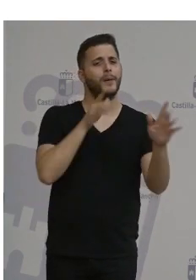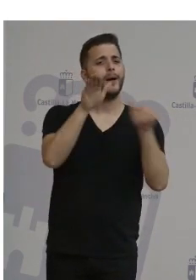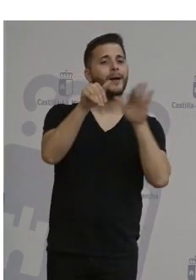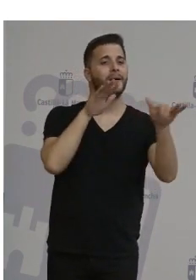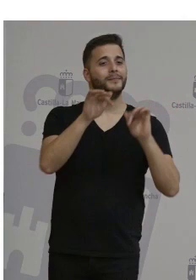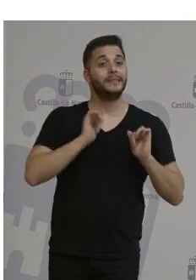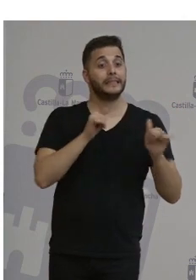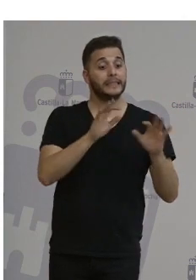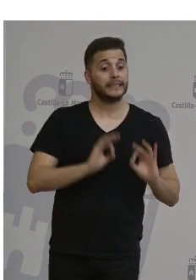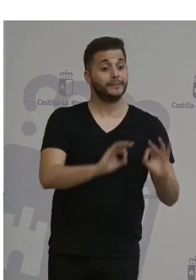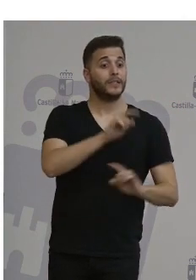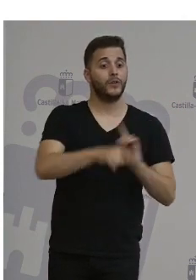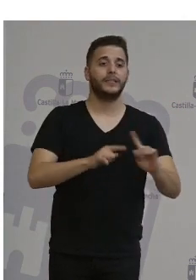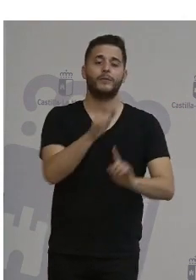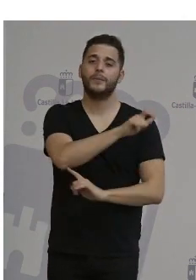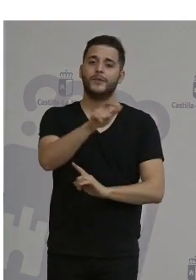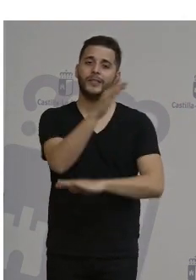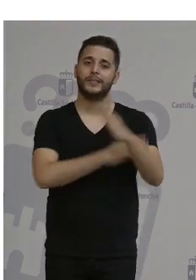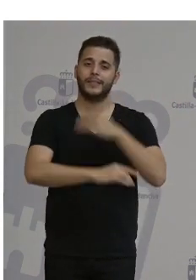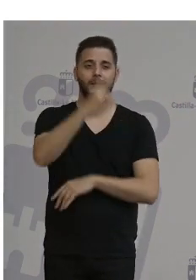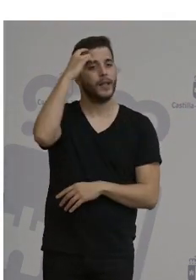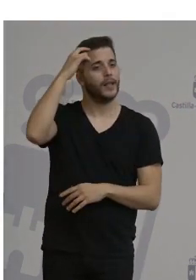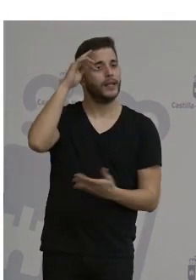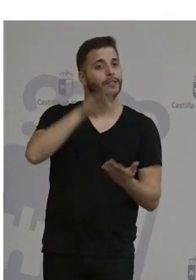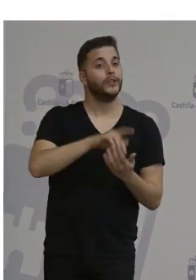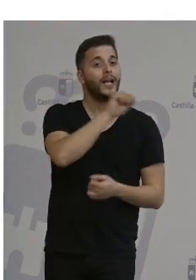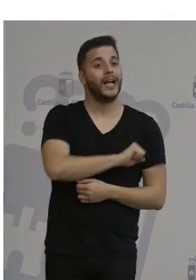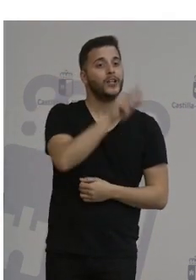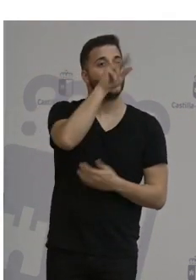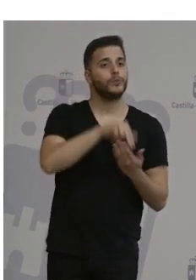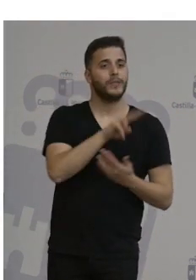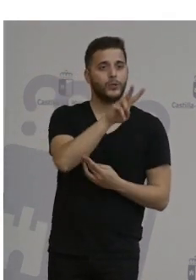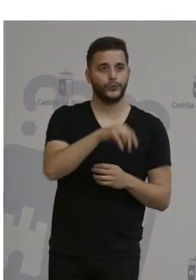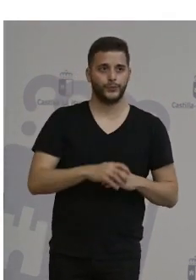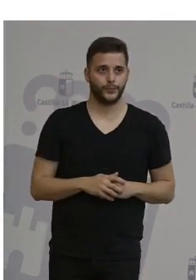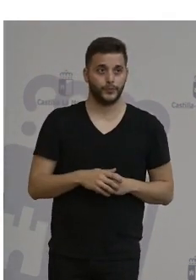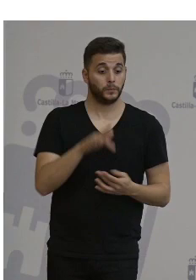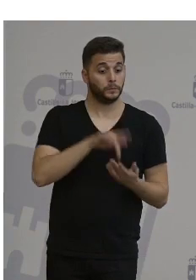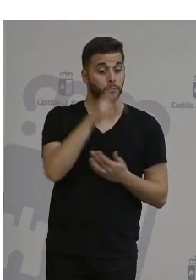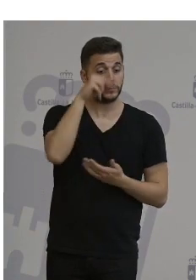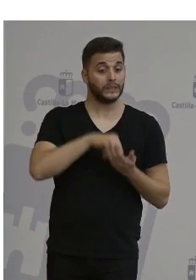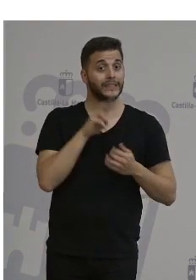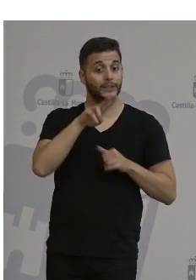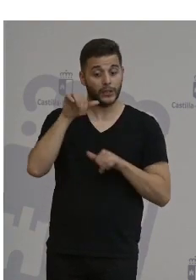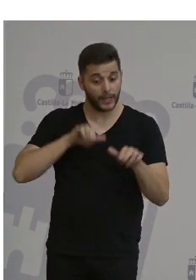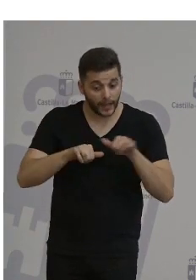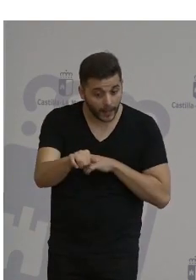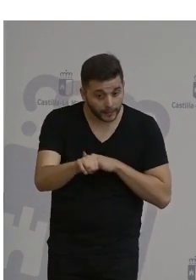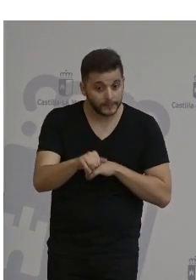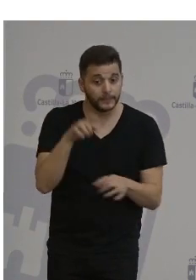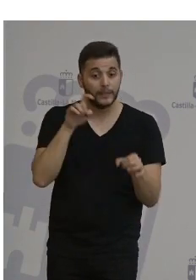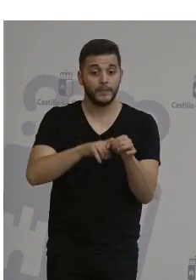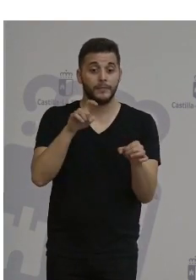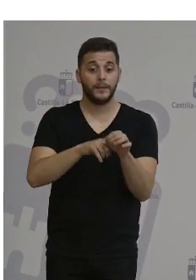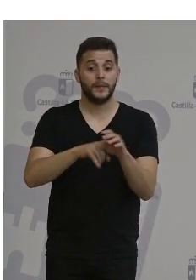específicas para personas con discapacidad intelectual desde el año 2002. Desde ese año ha ido incorporando mejoras en